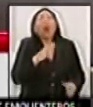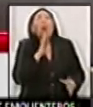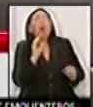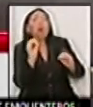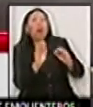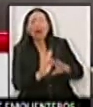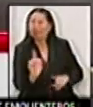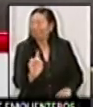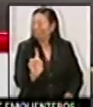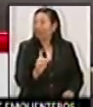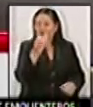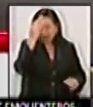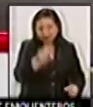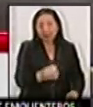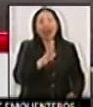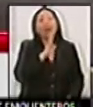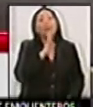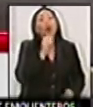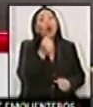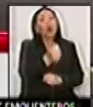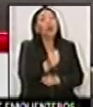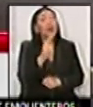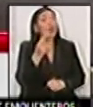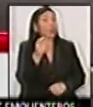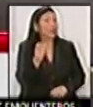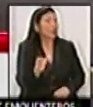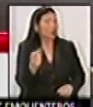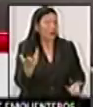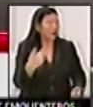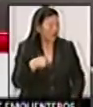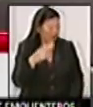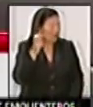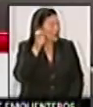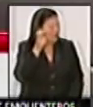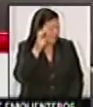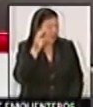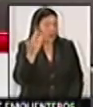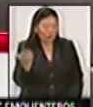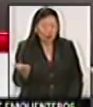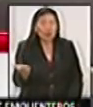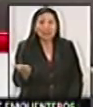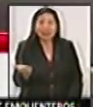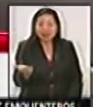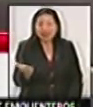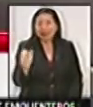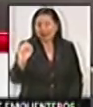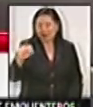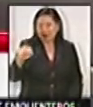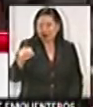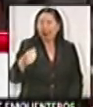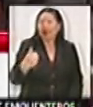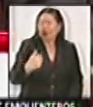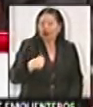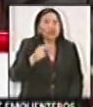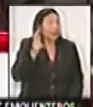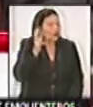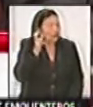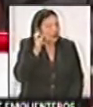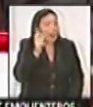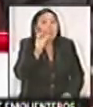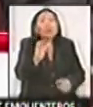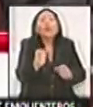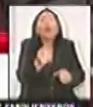hablarle claro. Que sea firme en la lucha contra la corrupción y que escuche. Presidente, tienen que escuchar a